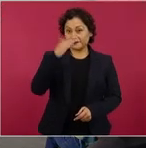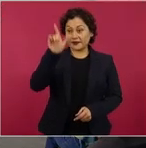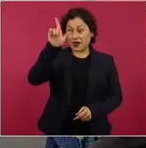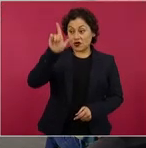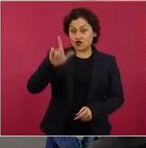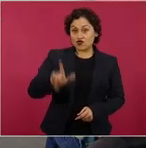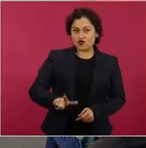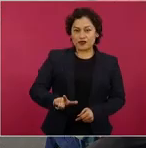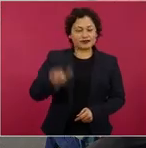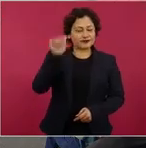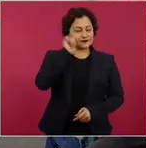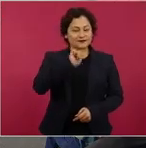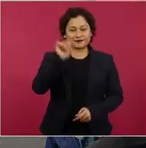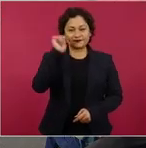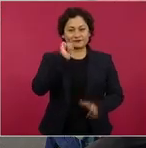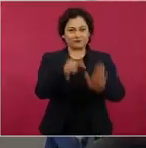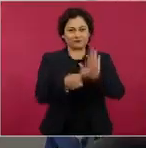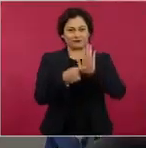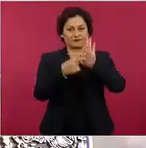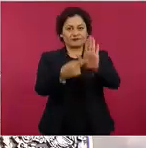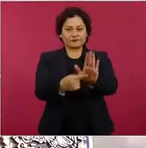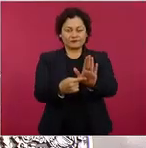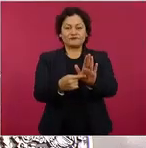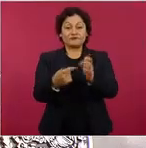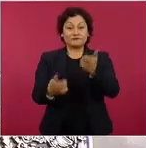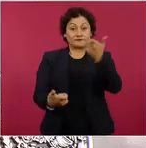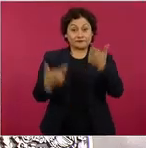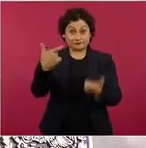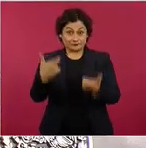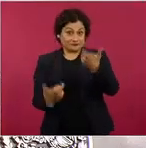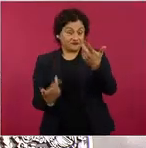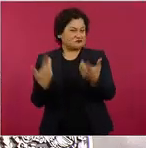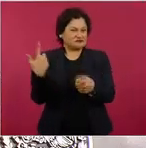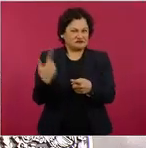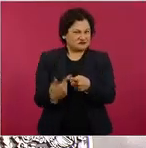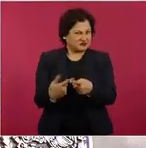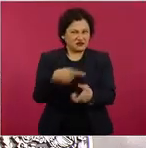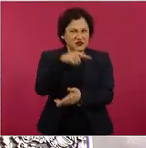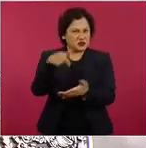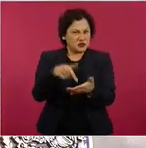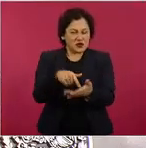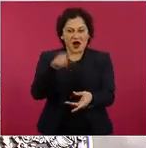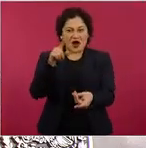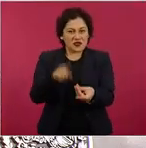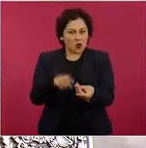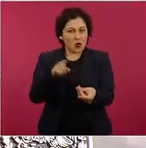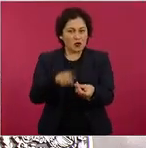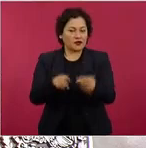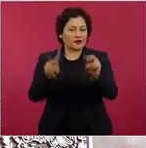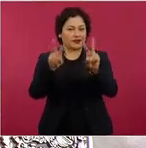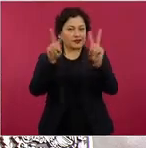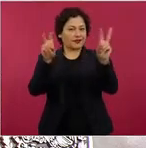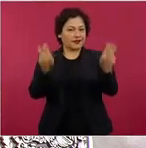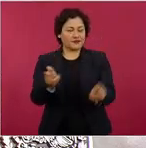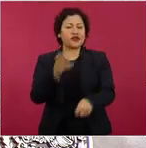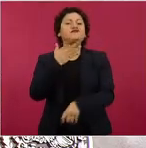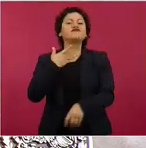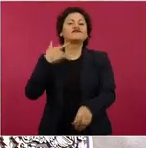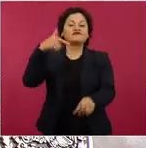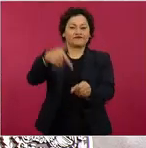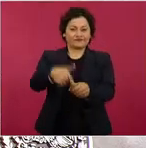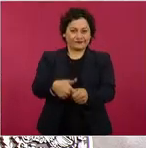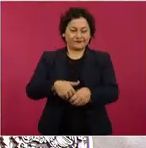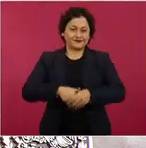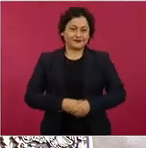que se dé a conocer cómo están los precios de los combustibles,